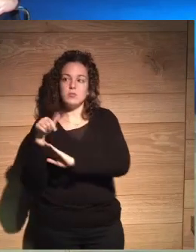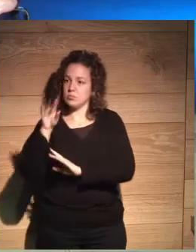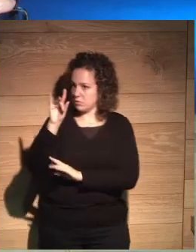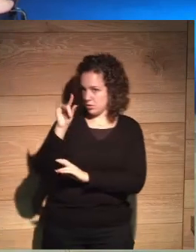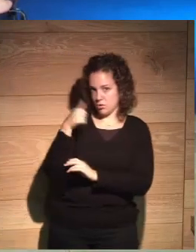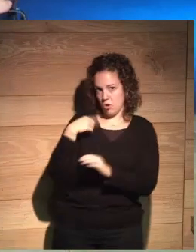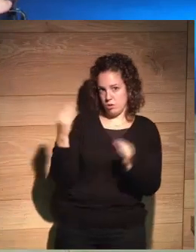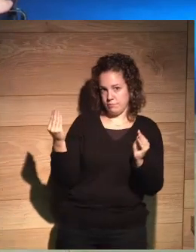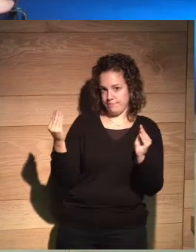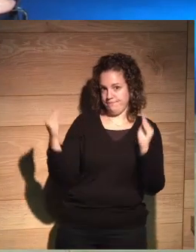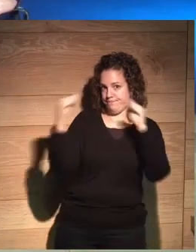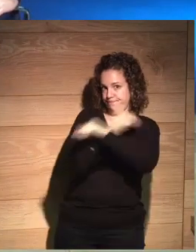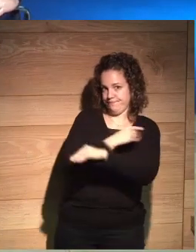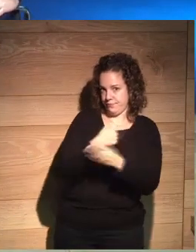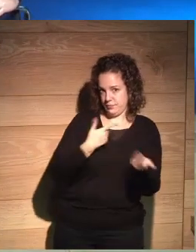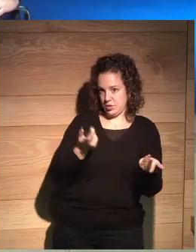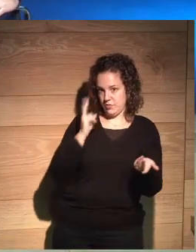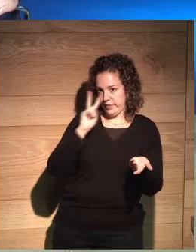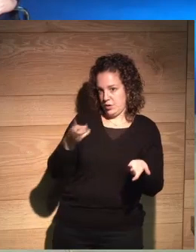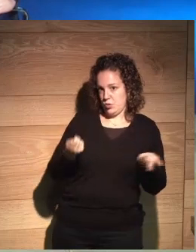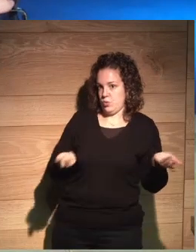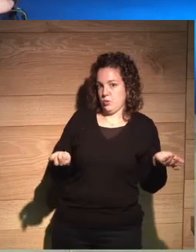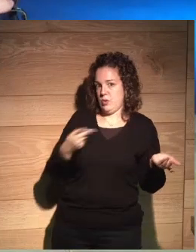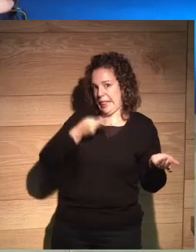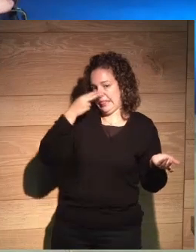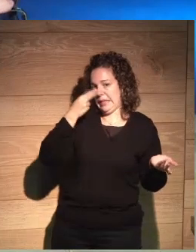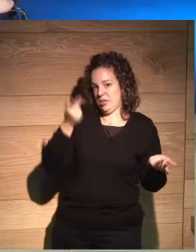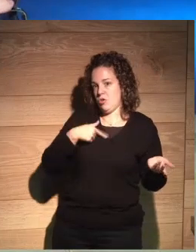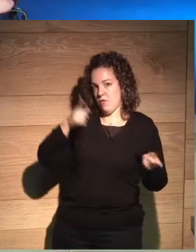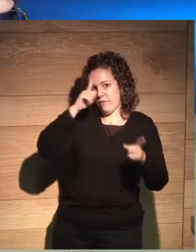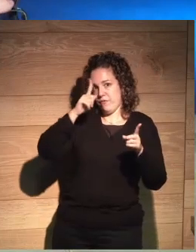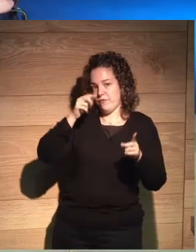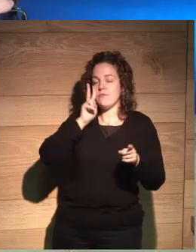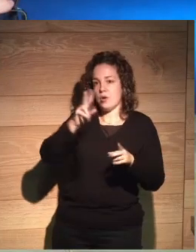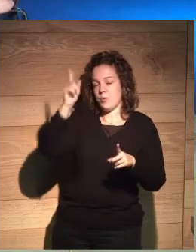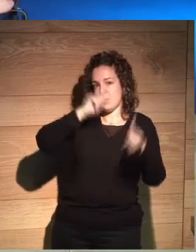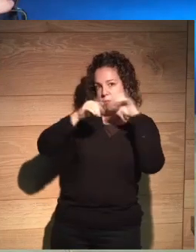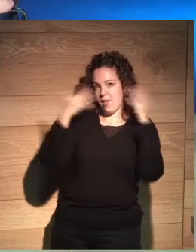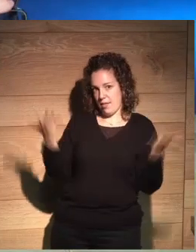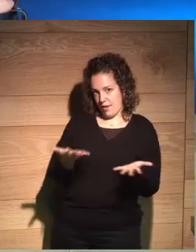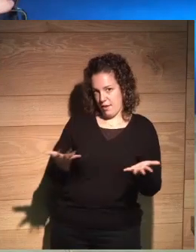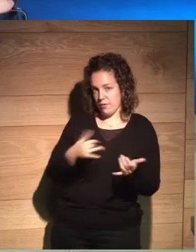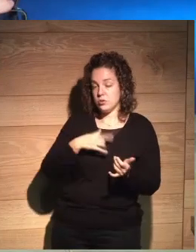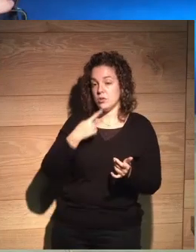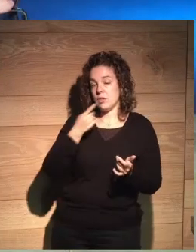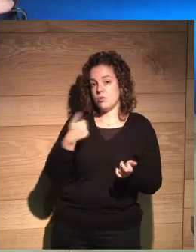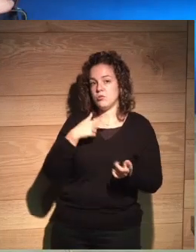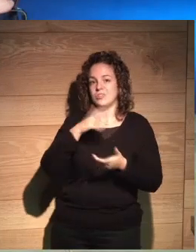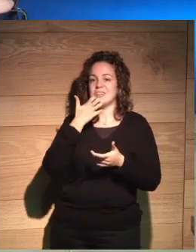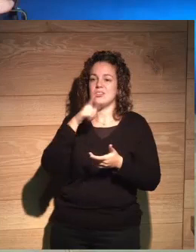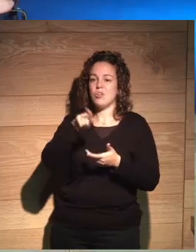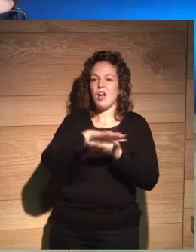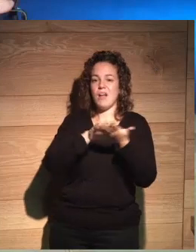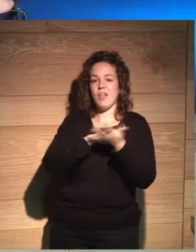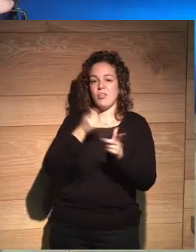tiene sentido ninguno. Es decir, yo aquí no es que lo veo, no conflicto de intereses, lo veo más grave el tema ese. Lo que yo que te refiero es que si yo te estoy hablando a ti